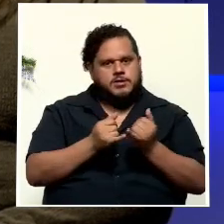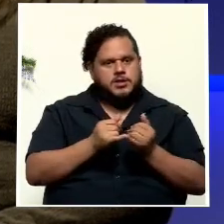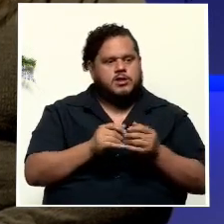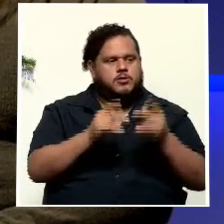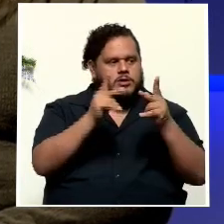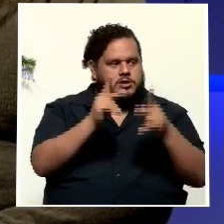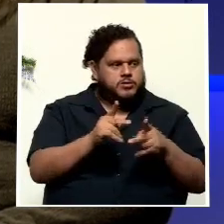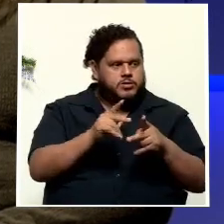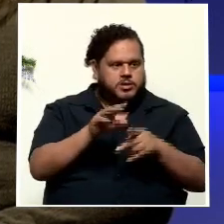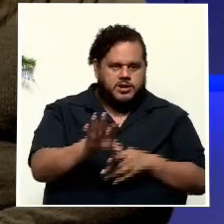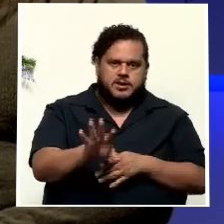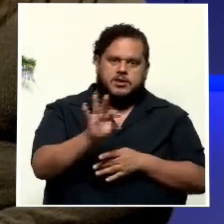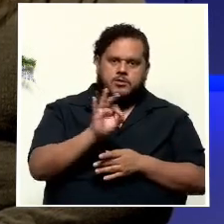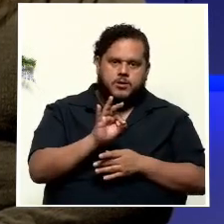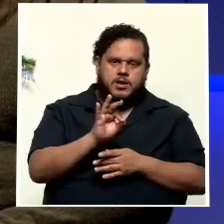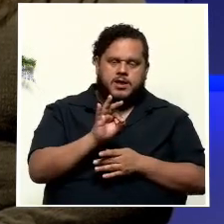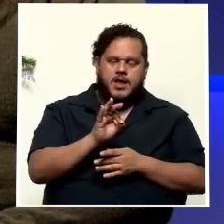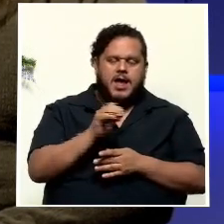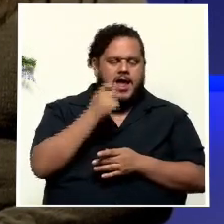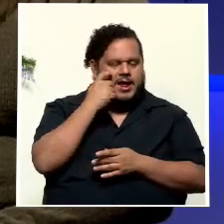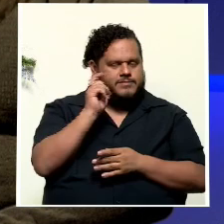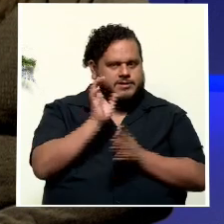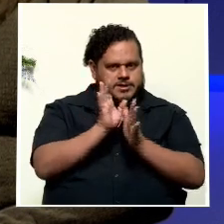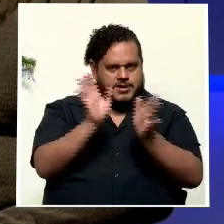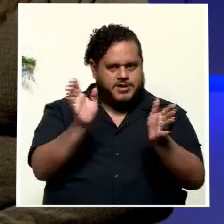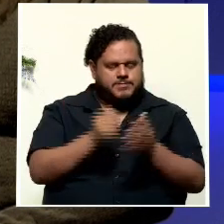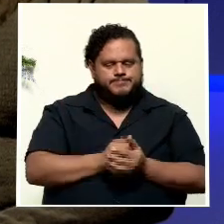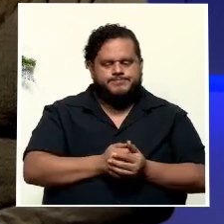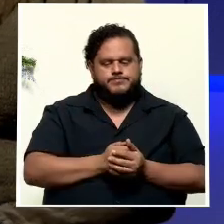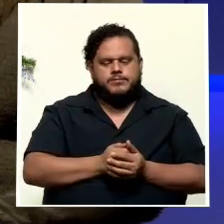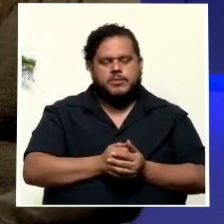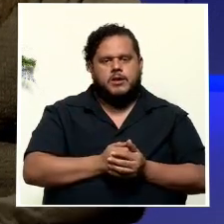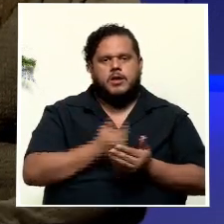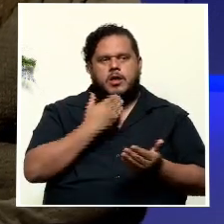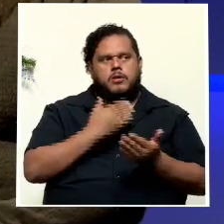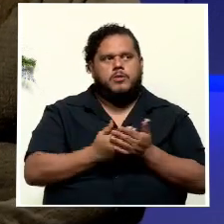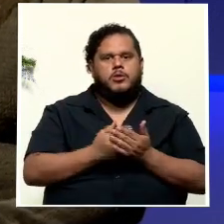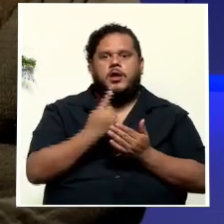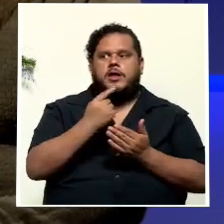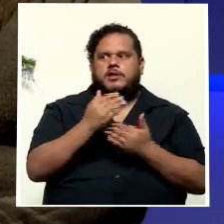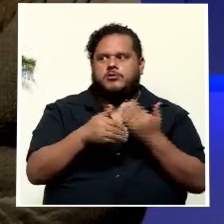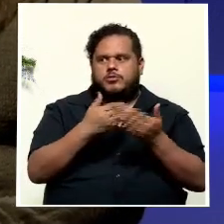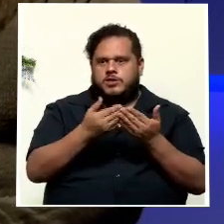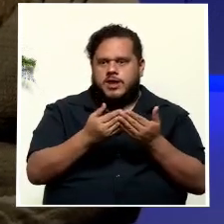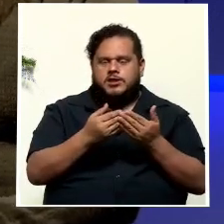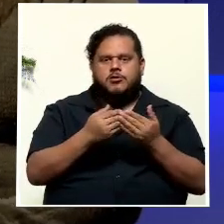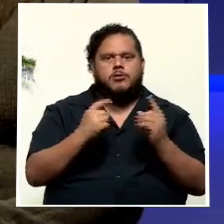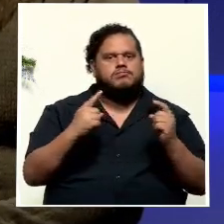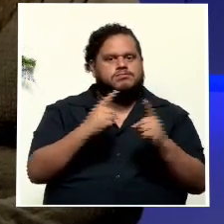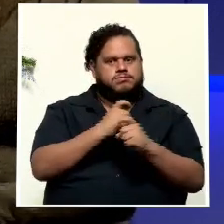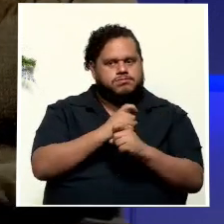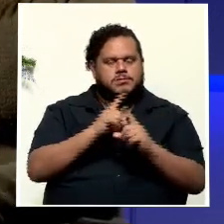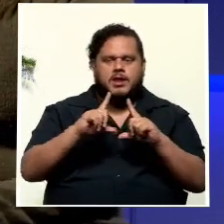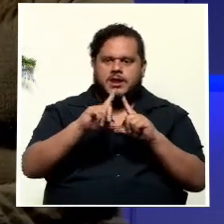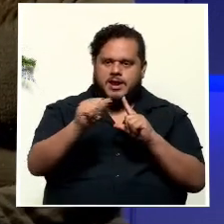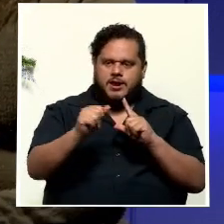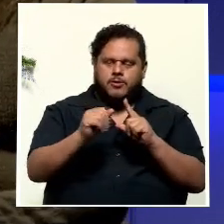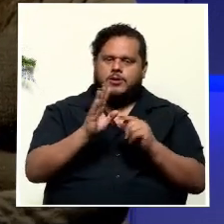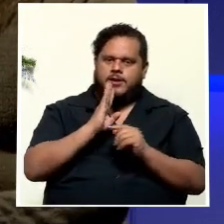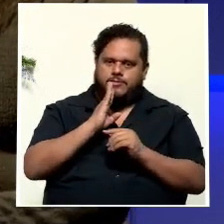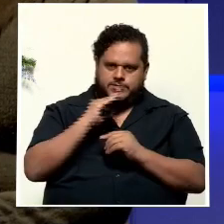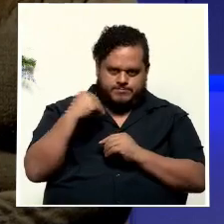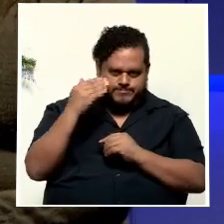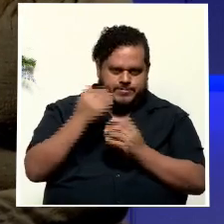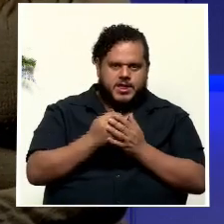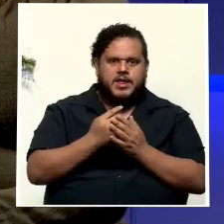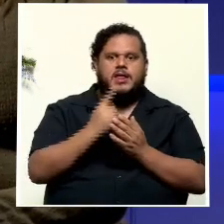personas que escogen al fiscal general. Sí, además de ser un proceso complejo y largo que vamos a hablar ahora, está en un